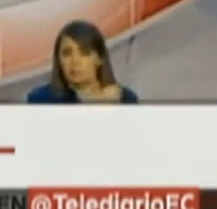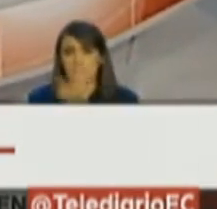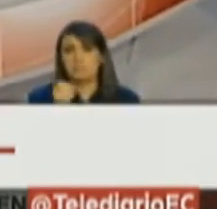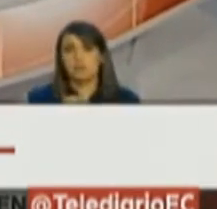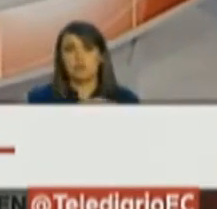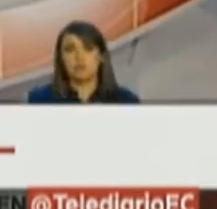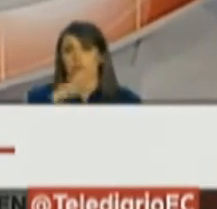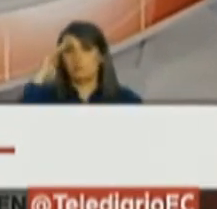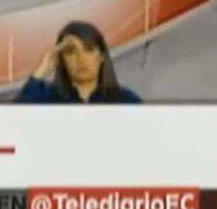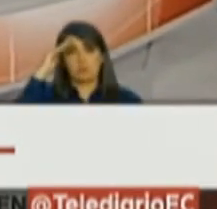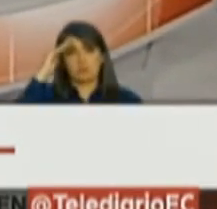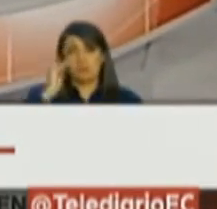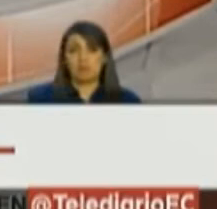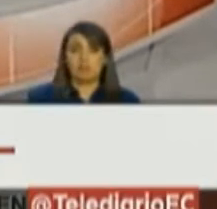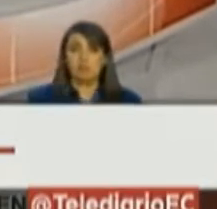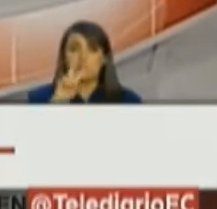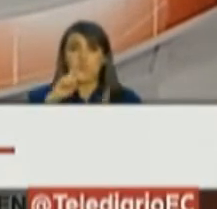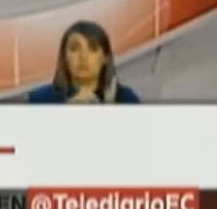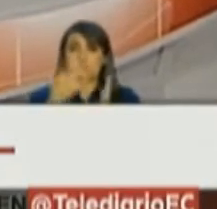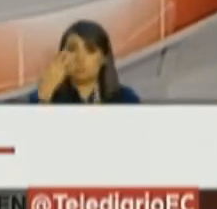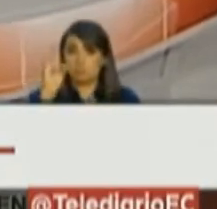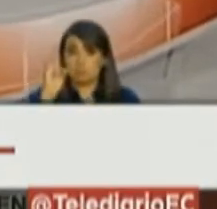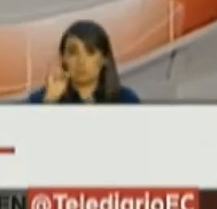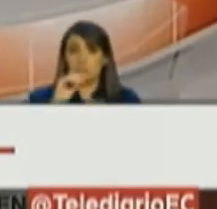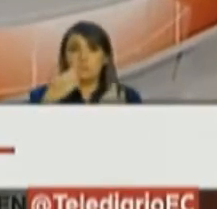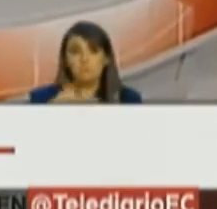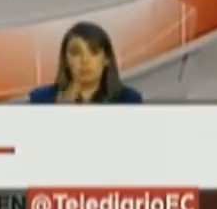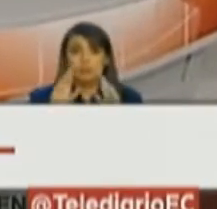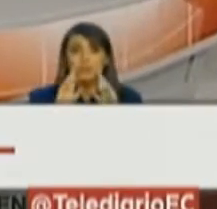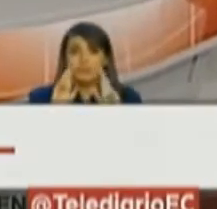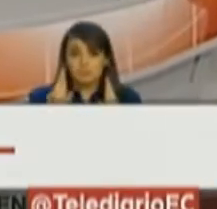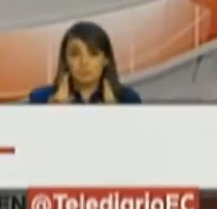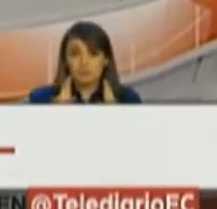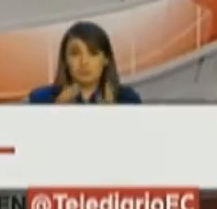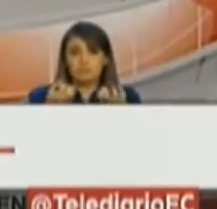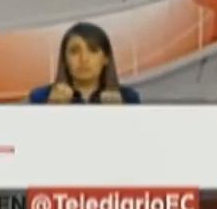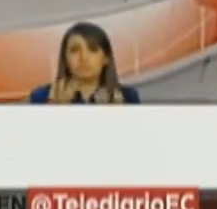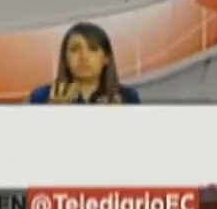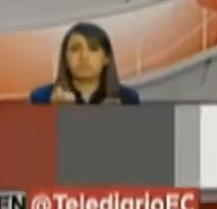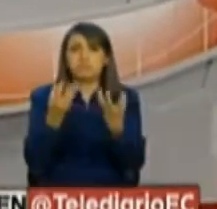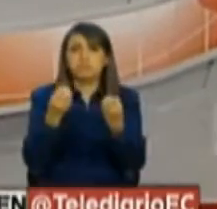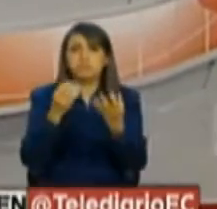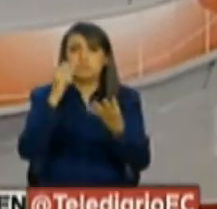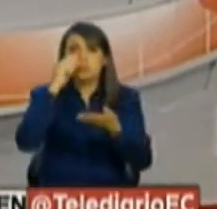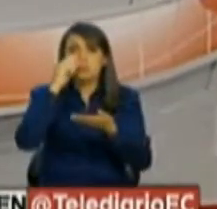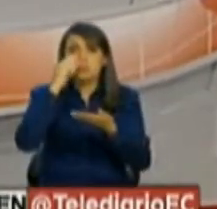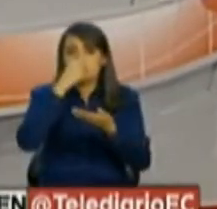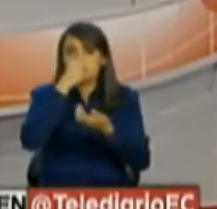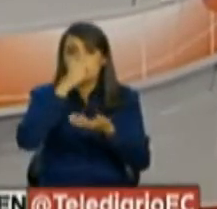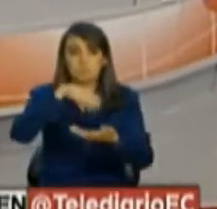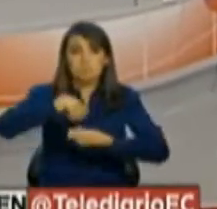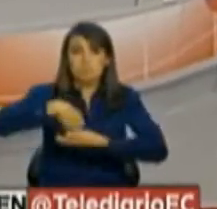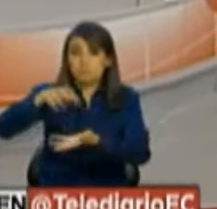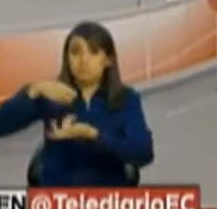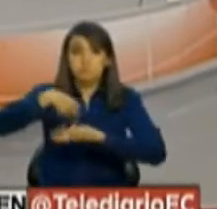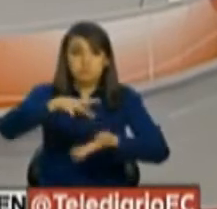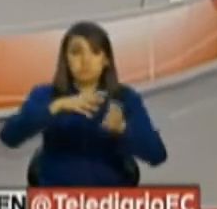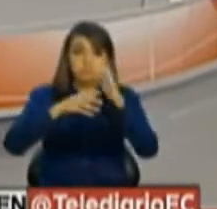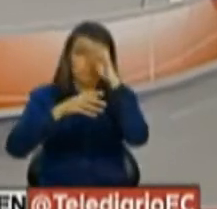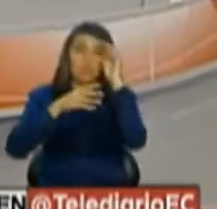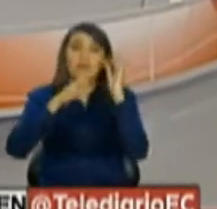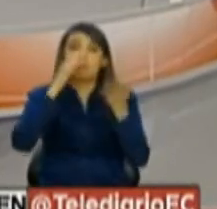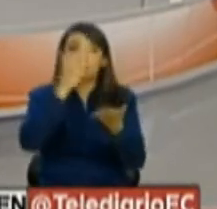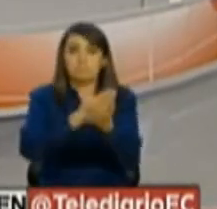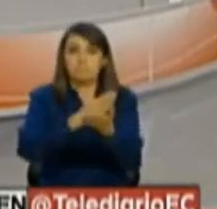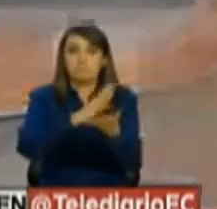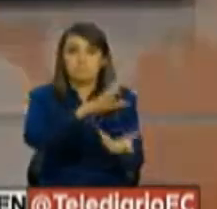alta productividad en el tema de decomiso de drogas, decomiso de precursores químicos y también la